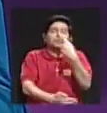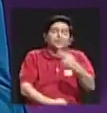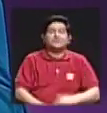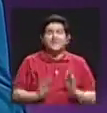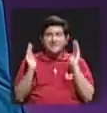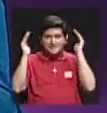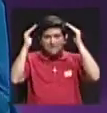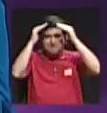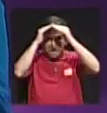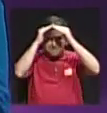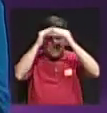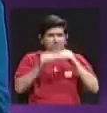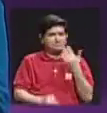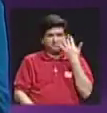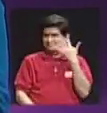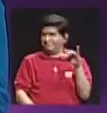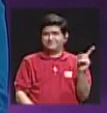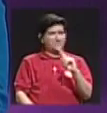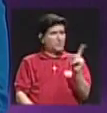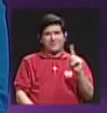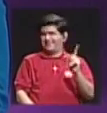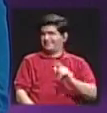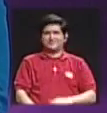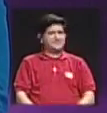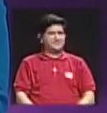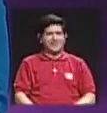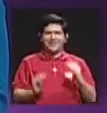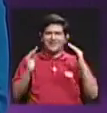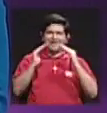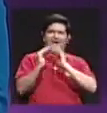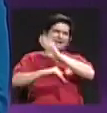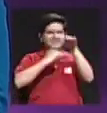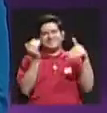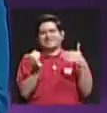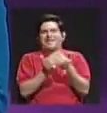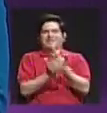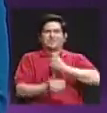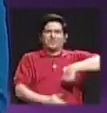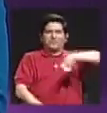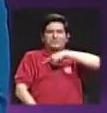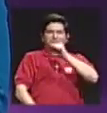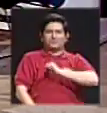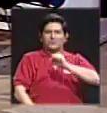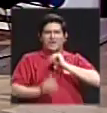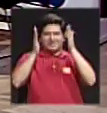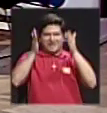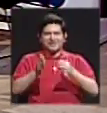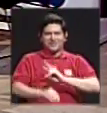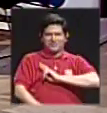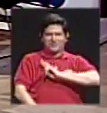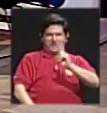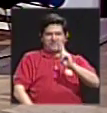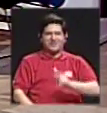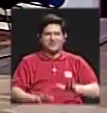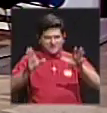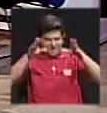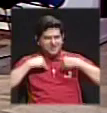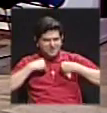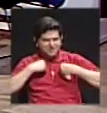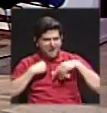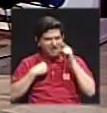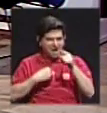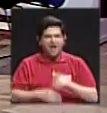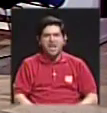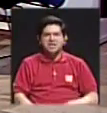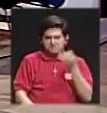el Papa no pareciera ser la casa de todos que nuestras autoridades eclesiásticas están asumiendo, porque ellos